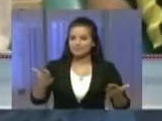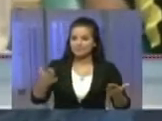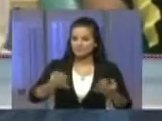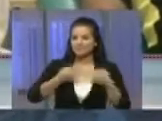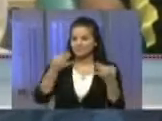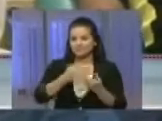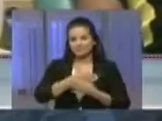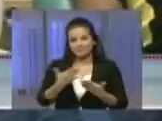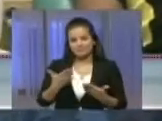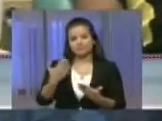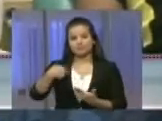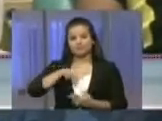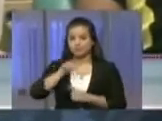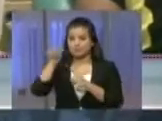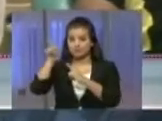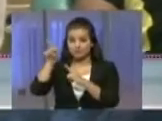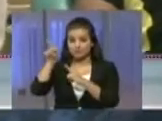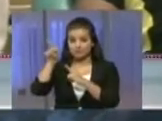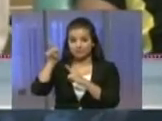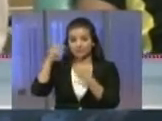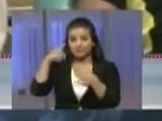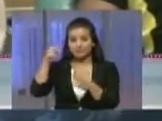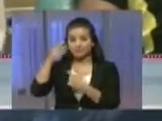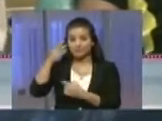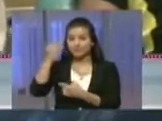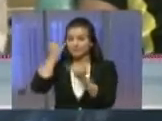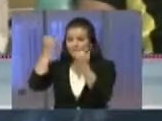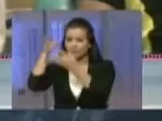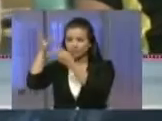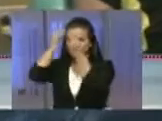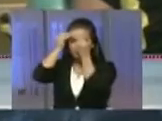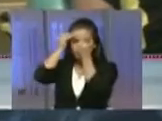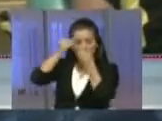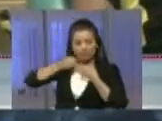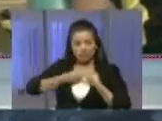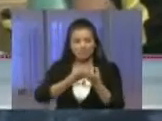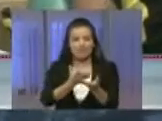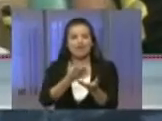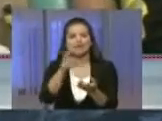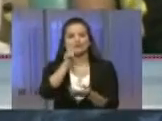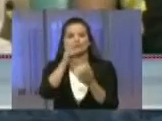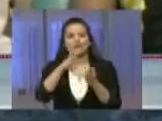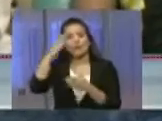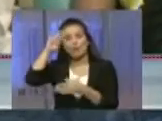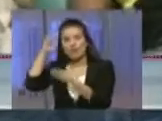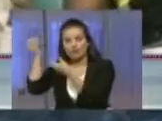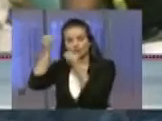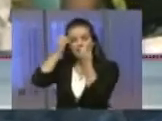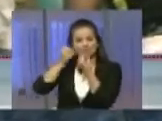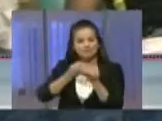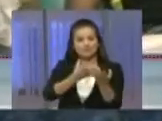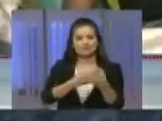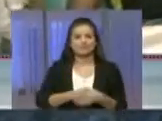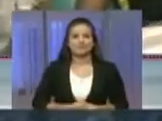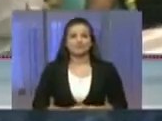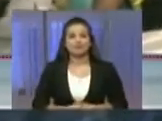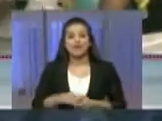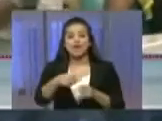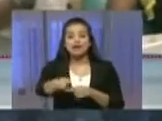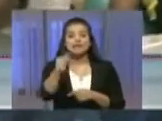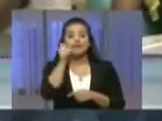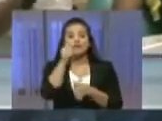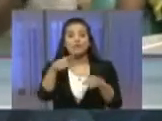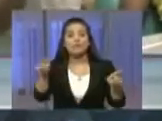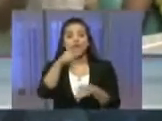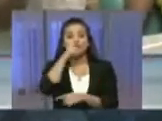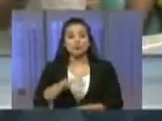nosotros nosotros traemos de allá de de nuestros ideales cubanos para todo el pueblo venezolano Qué bien y vamos a celebrar el cumpleaños fider el sábado verdad Ah